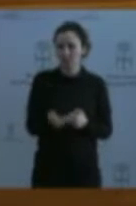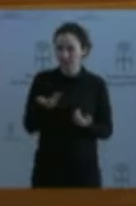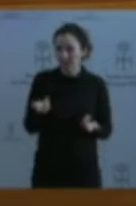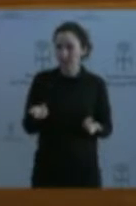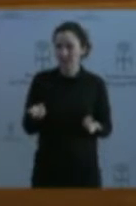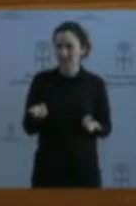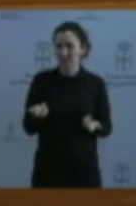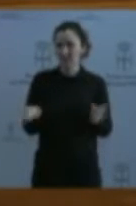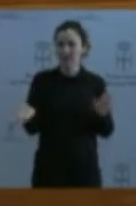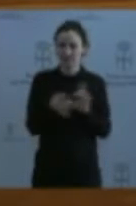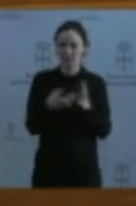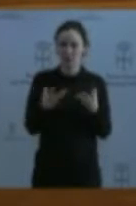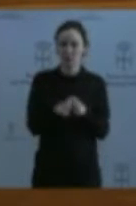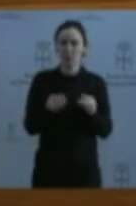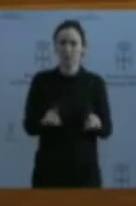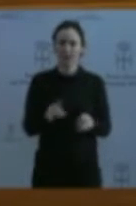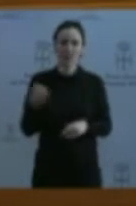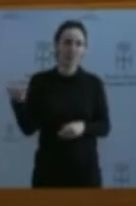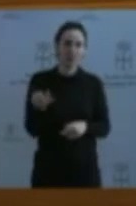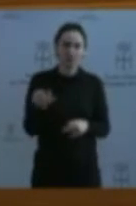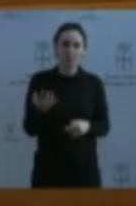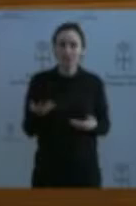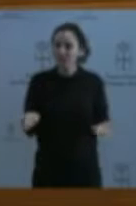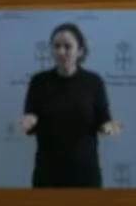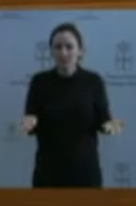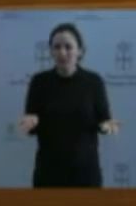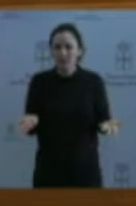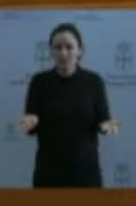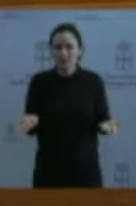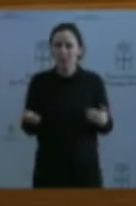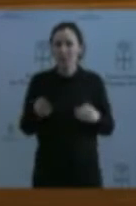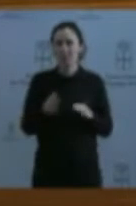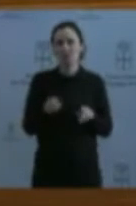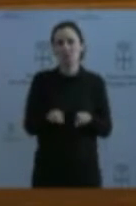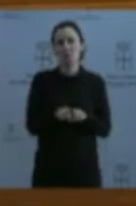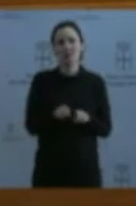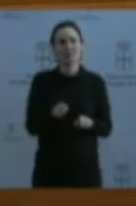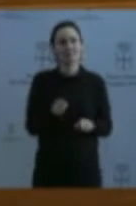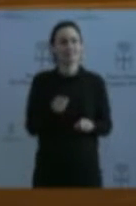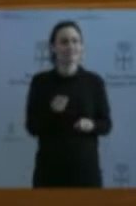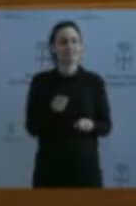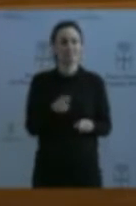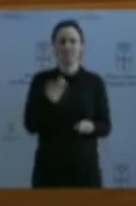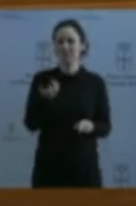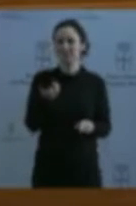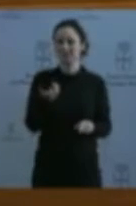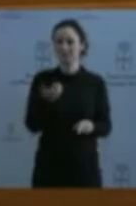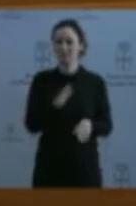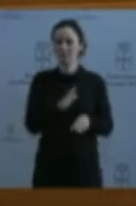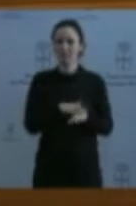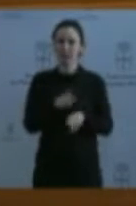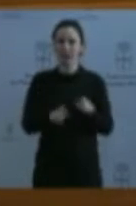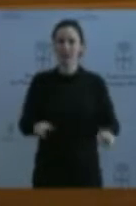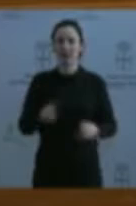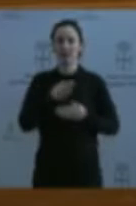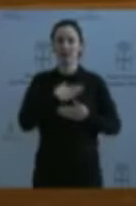la verdad, como mínimo indignante para la gente que vive en el campo. Ese traslado a un importante barrio de Oviedo, pero